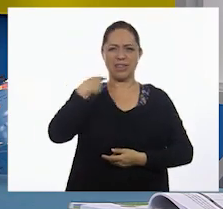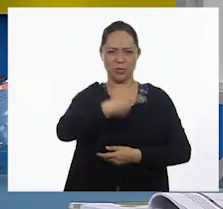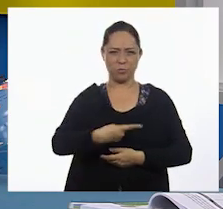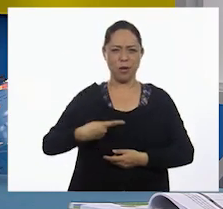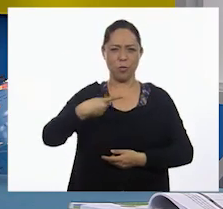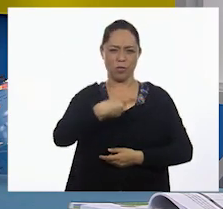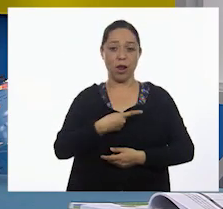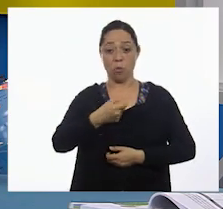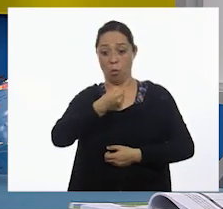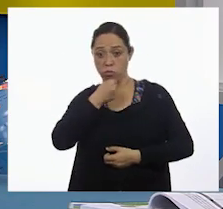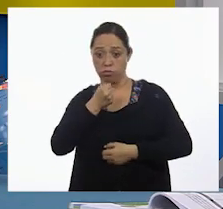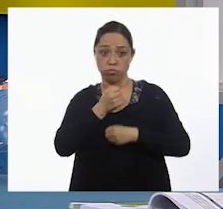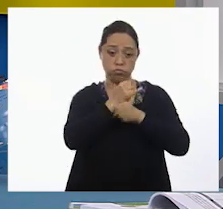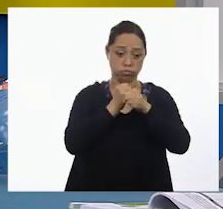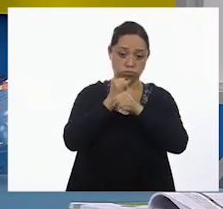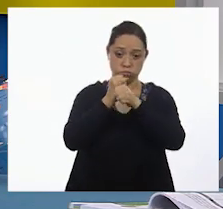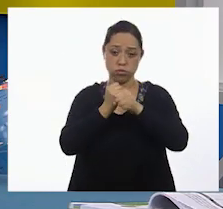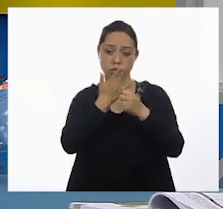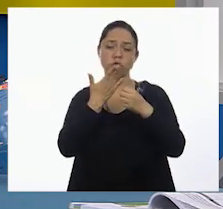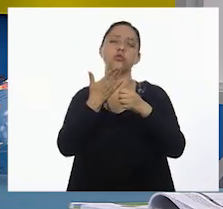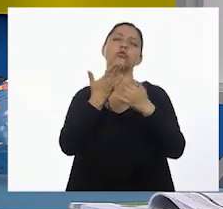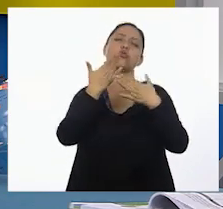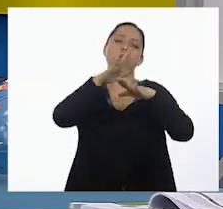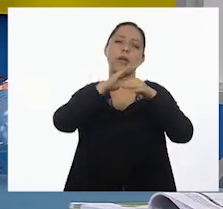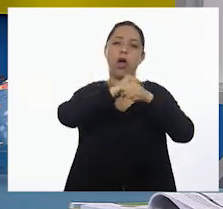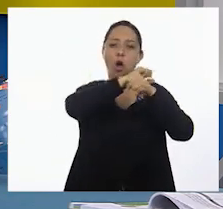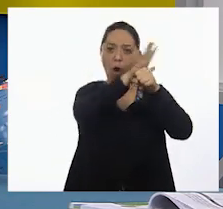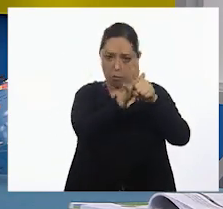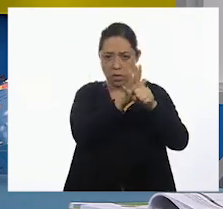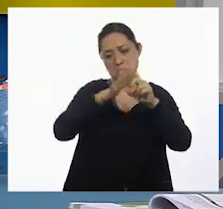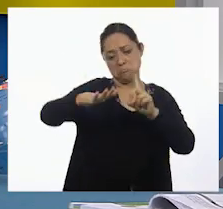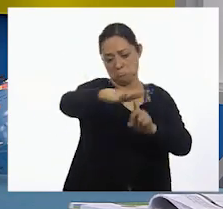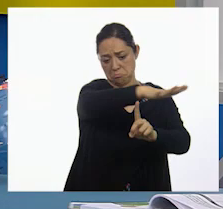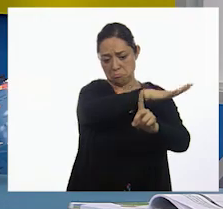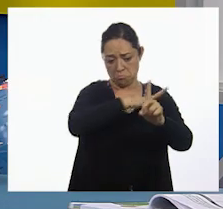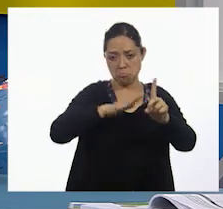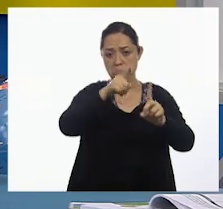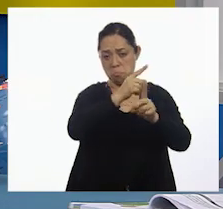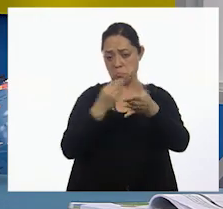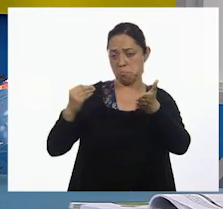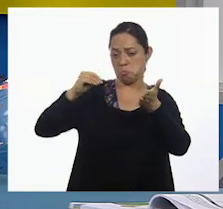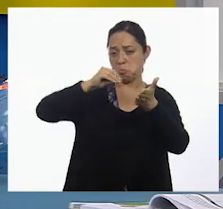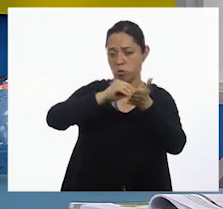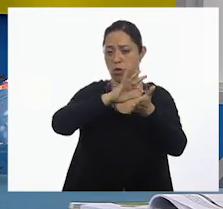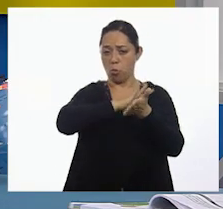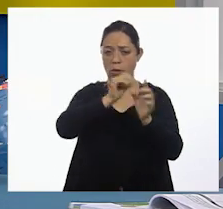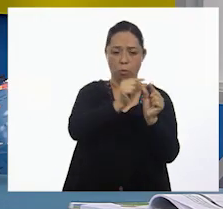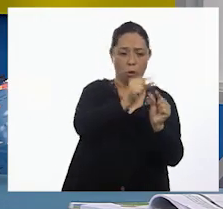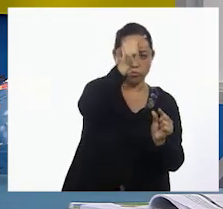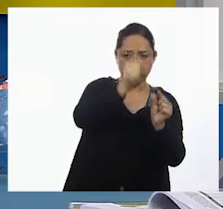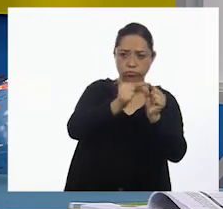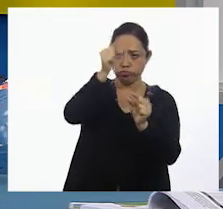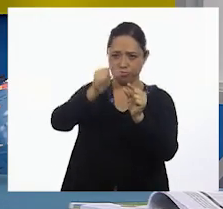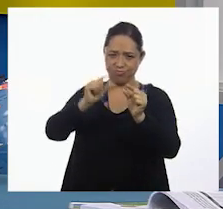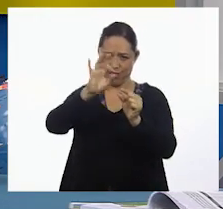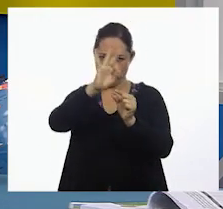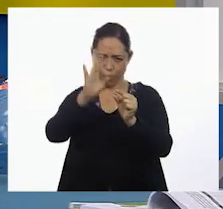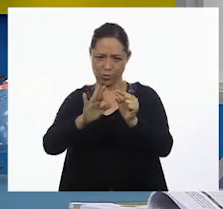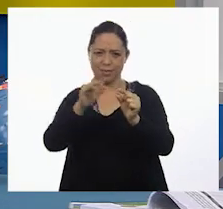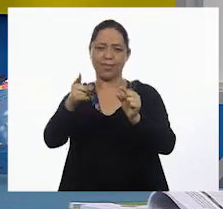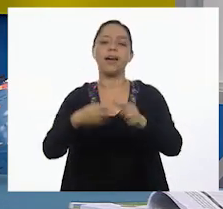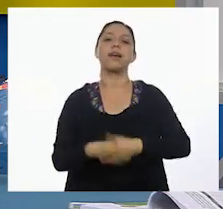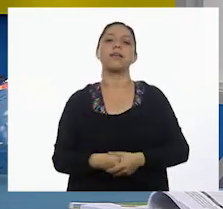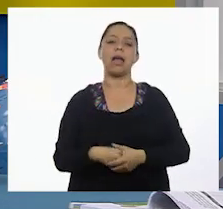COVID, lo pueden hacer también sobre su localidad y ahí sí pueden poner gráficas, entonces sí se pueden considerar dentro de un reportaje, solo